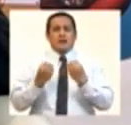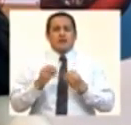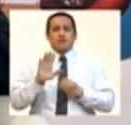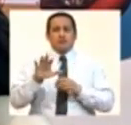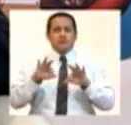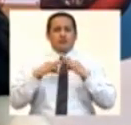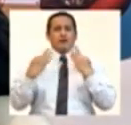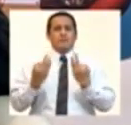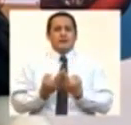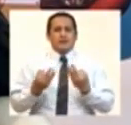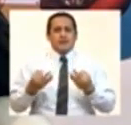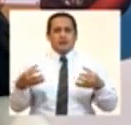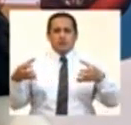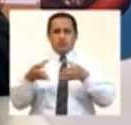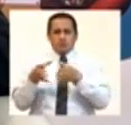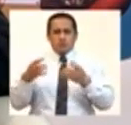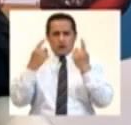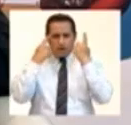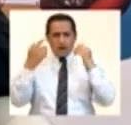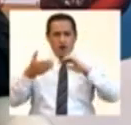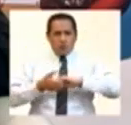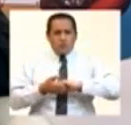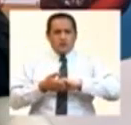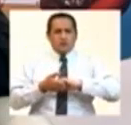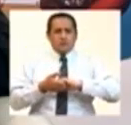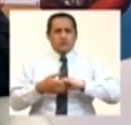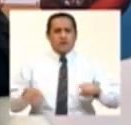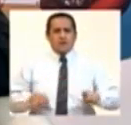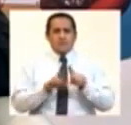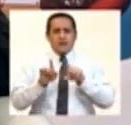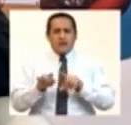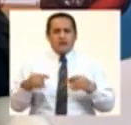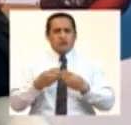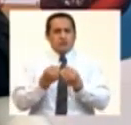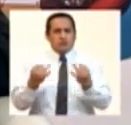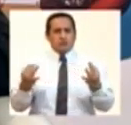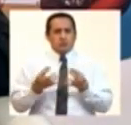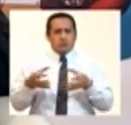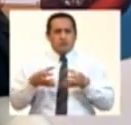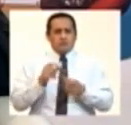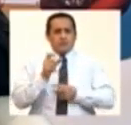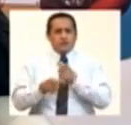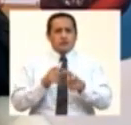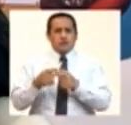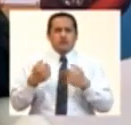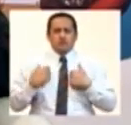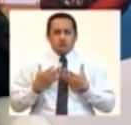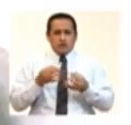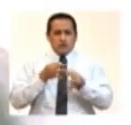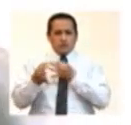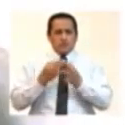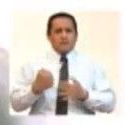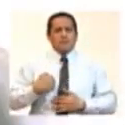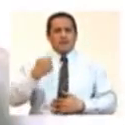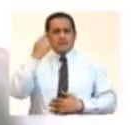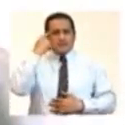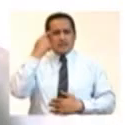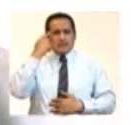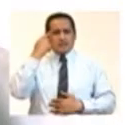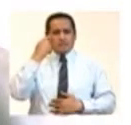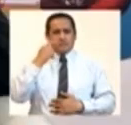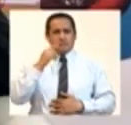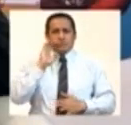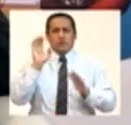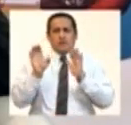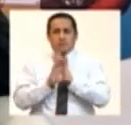para sus familiares y como impacto hacia la sociedad. Quiero hacer una reflexión